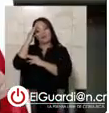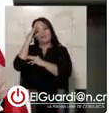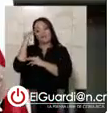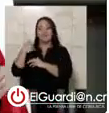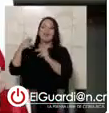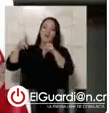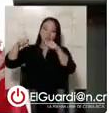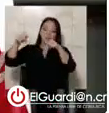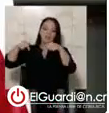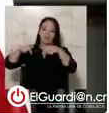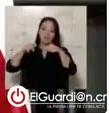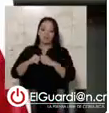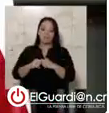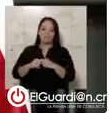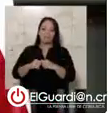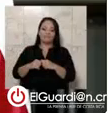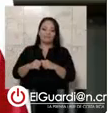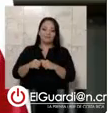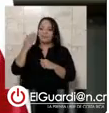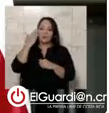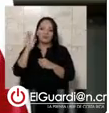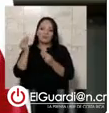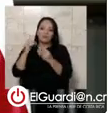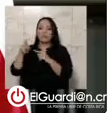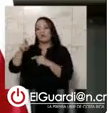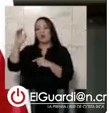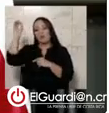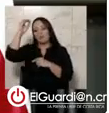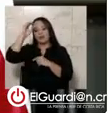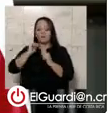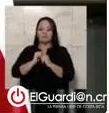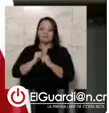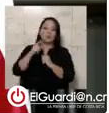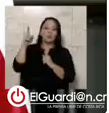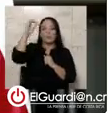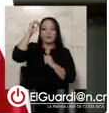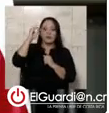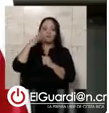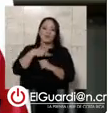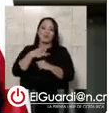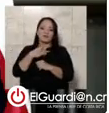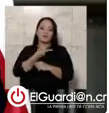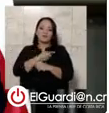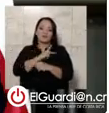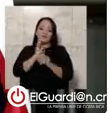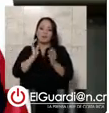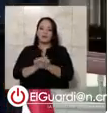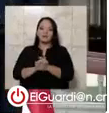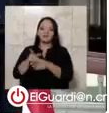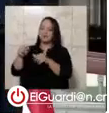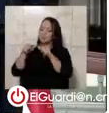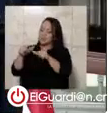aquí que sin saber mucho se ponen a opinar o se ponen a opinar por intereses particulares. Siga